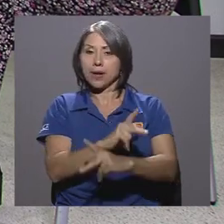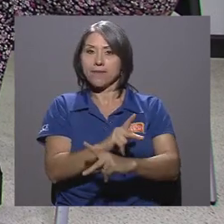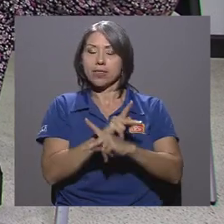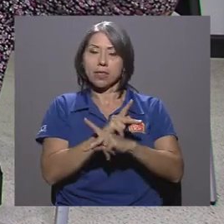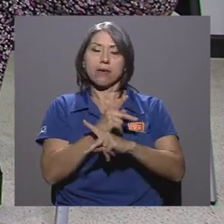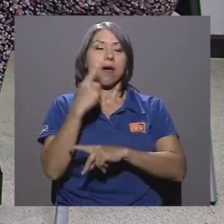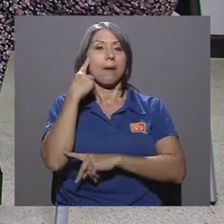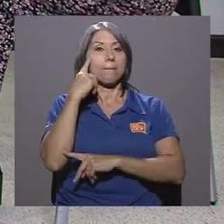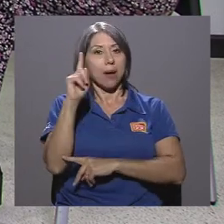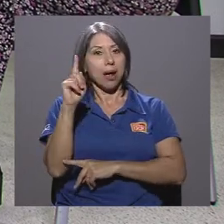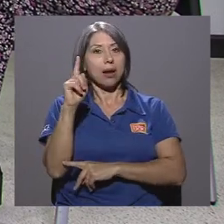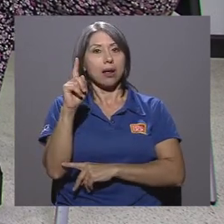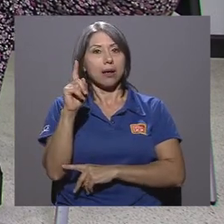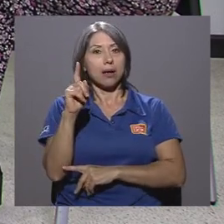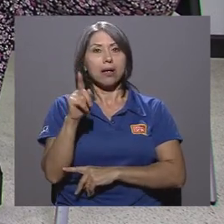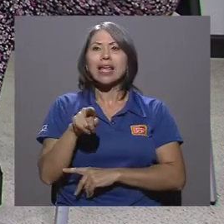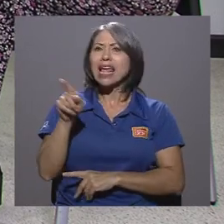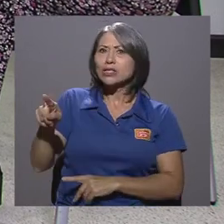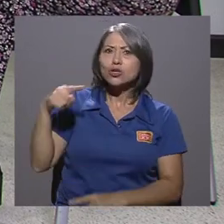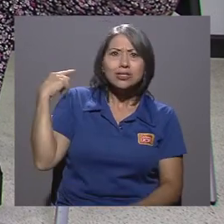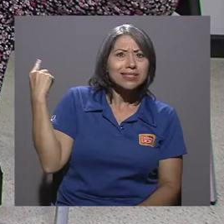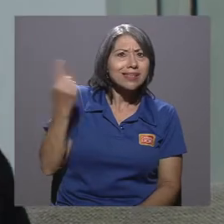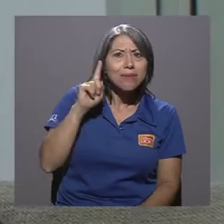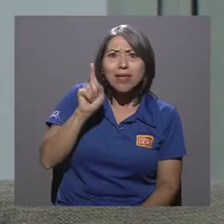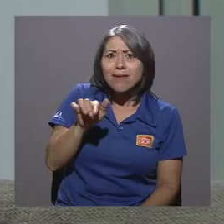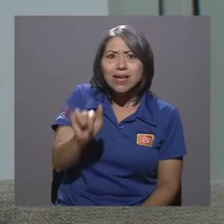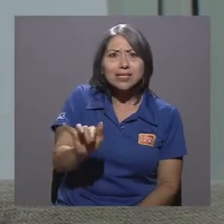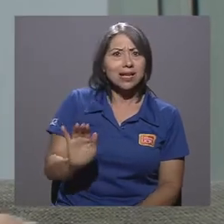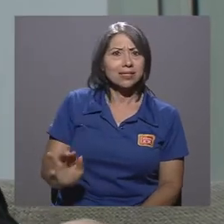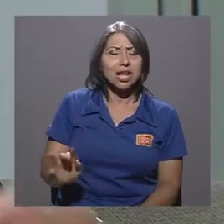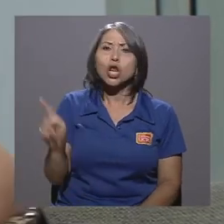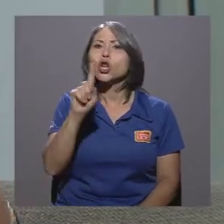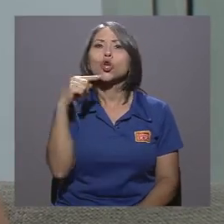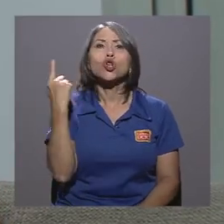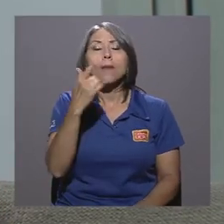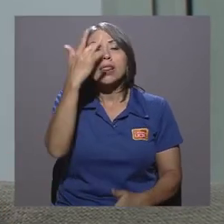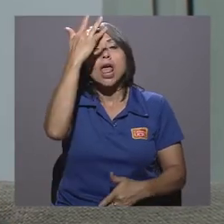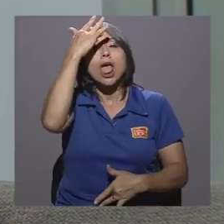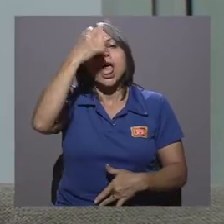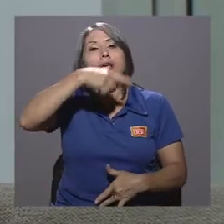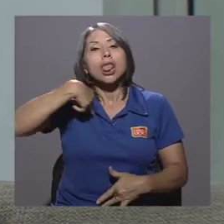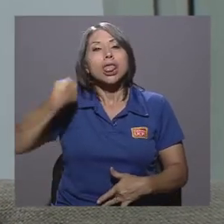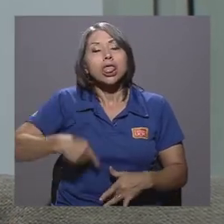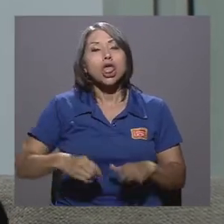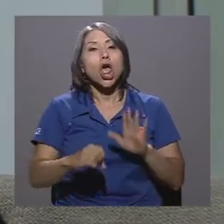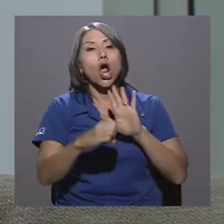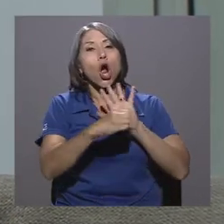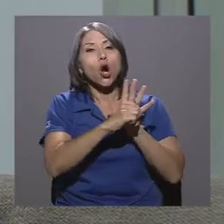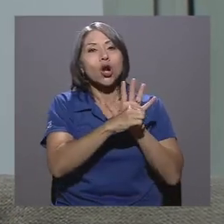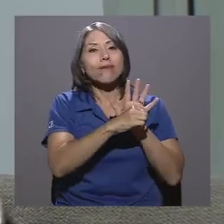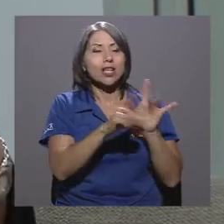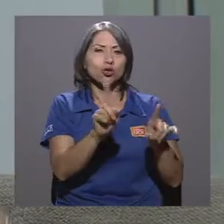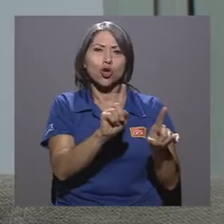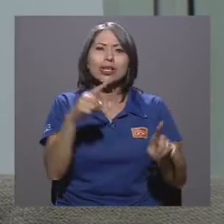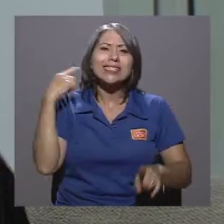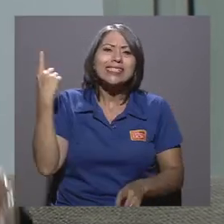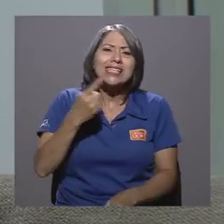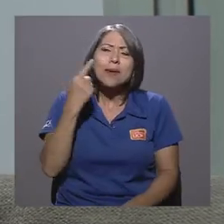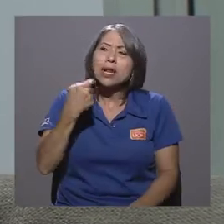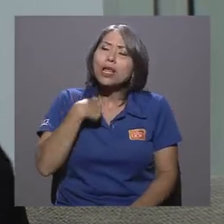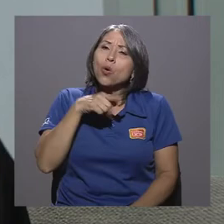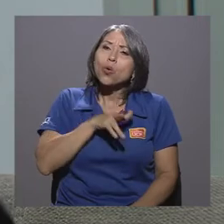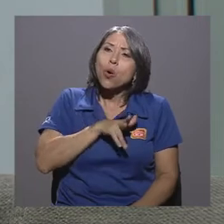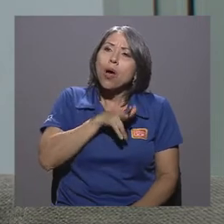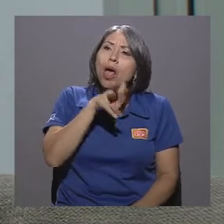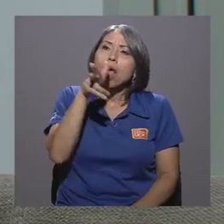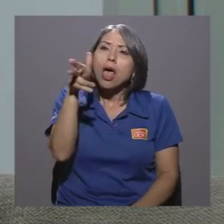para... Y eso debería ser siempre, no solo por el coronavirus. Siempre que uno va a viajar, así como siempre, debe lavarse las